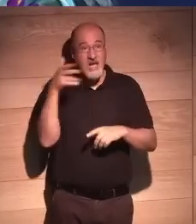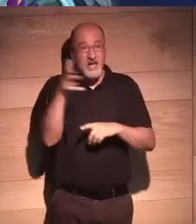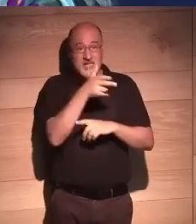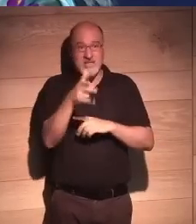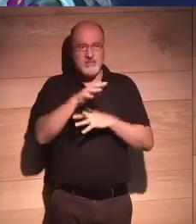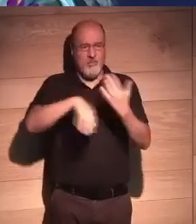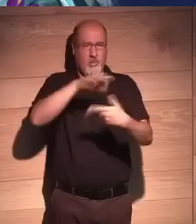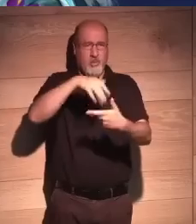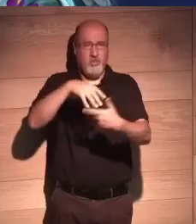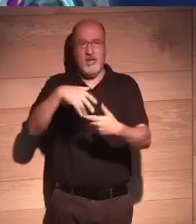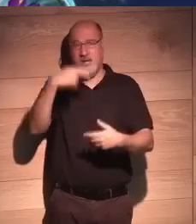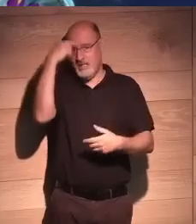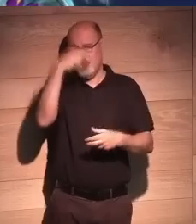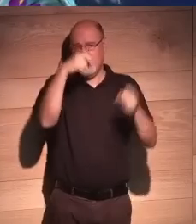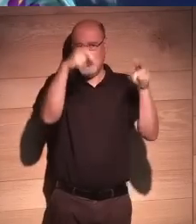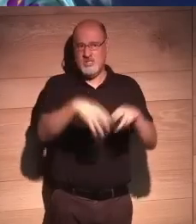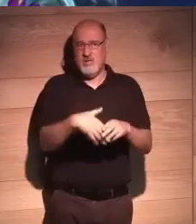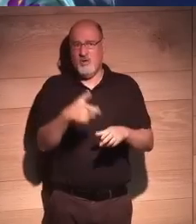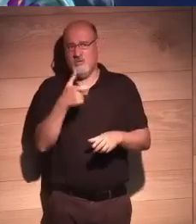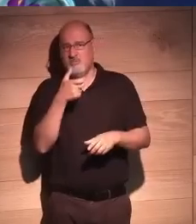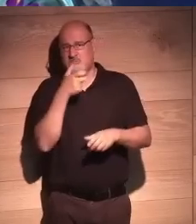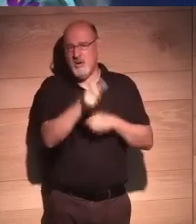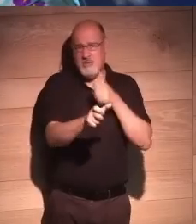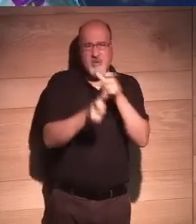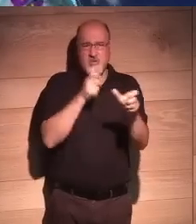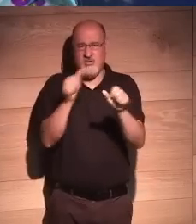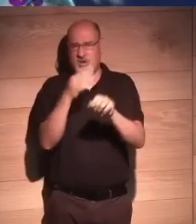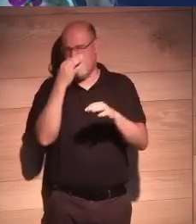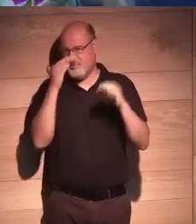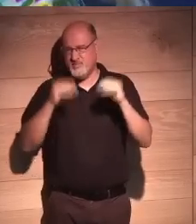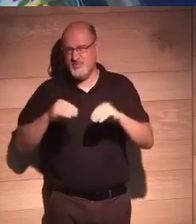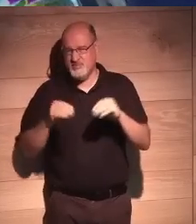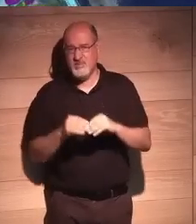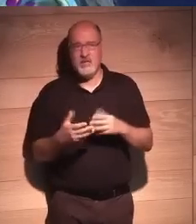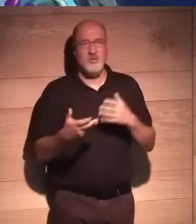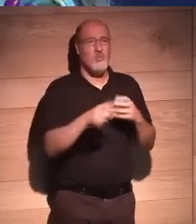generar polémica, perdiendo el respeto y humillando y haciendo el ridículo,